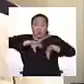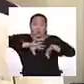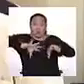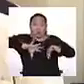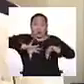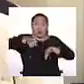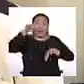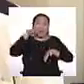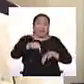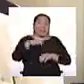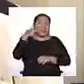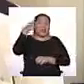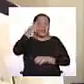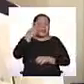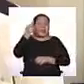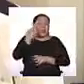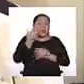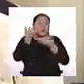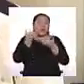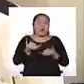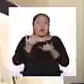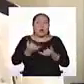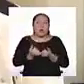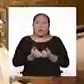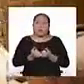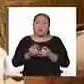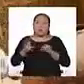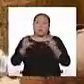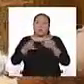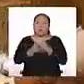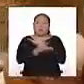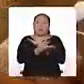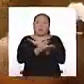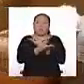causa por la cual ahora los estamos matando.